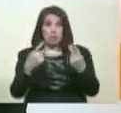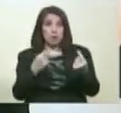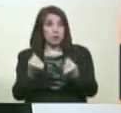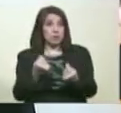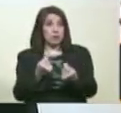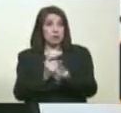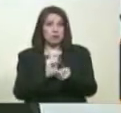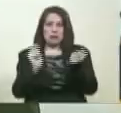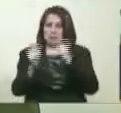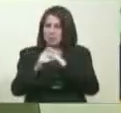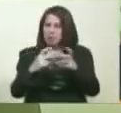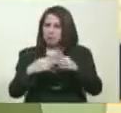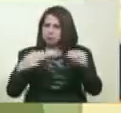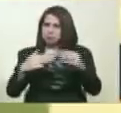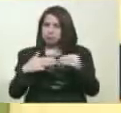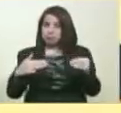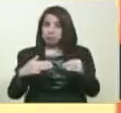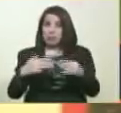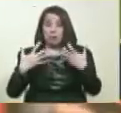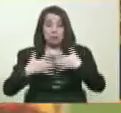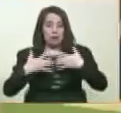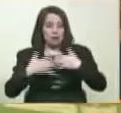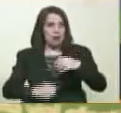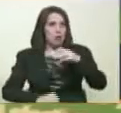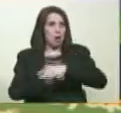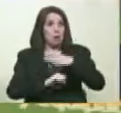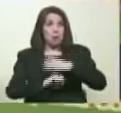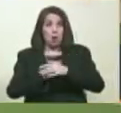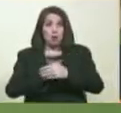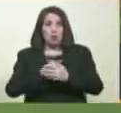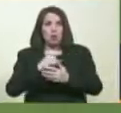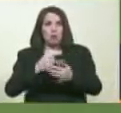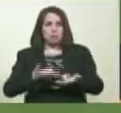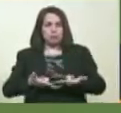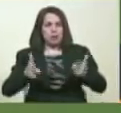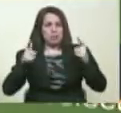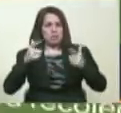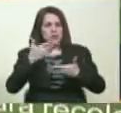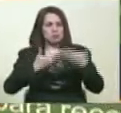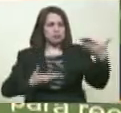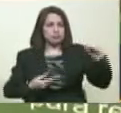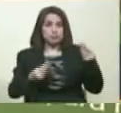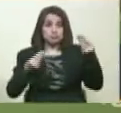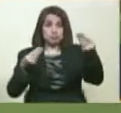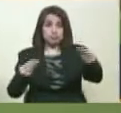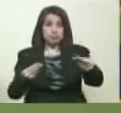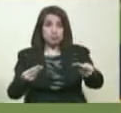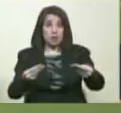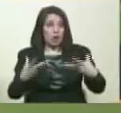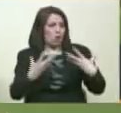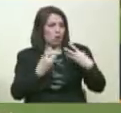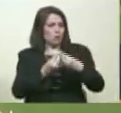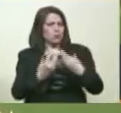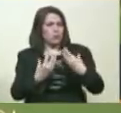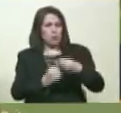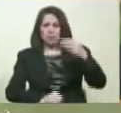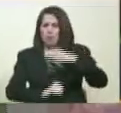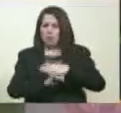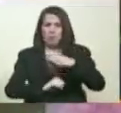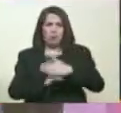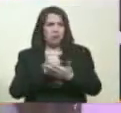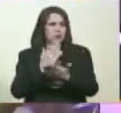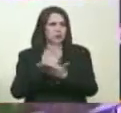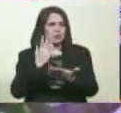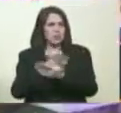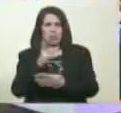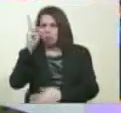convertibles, para apoyarlos en maquinaria, en permisología, en mil cosas, estar al lado de ellos, acompañarlos todos los